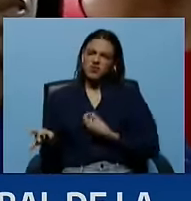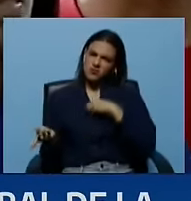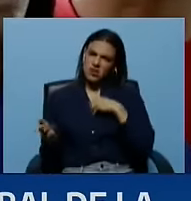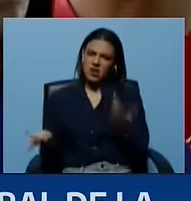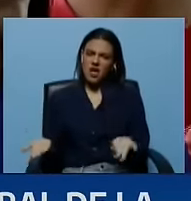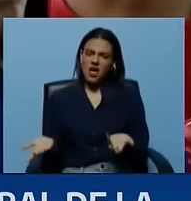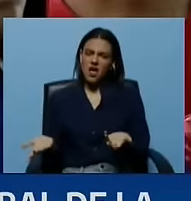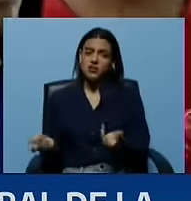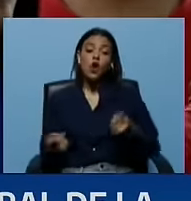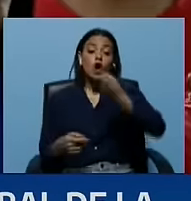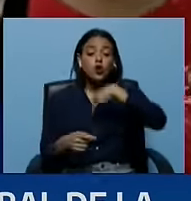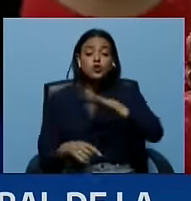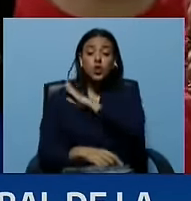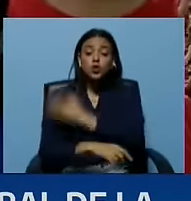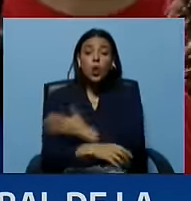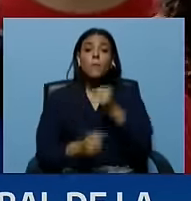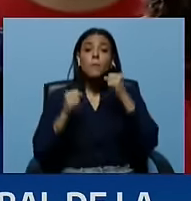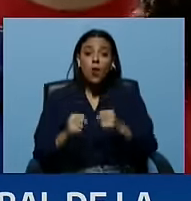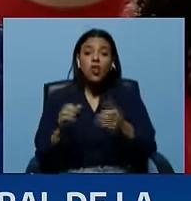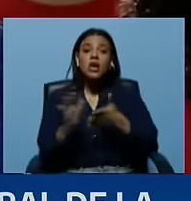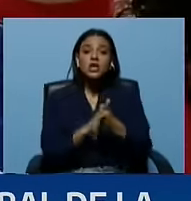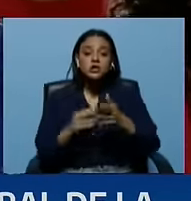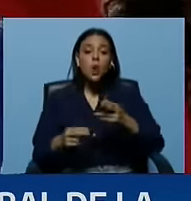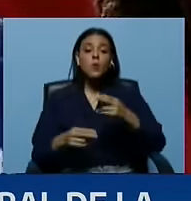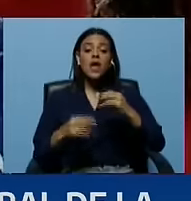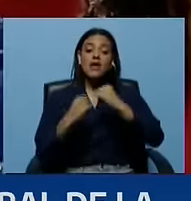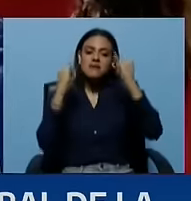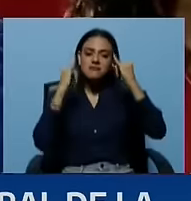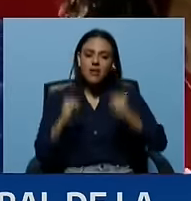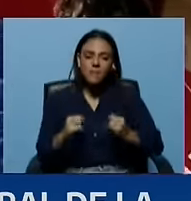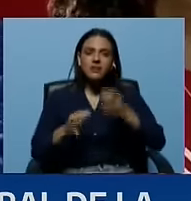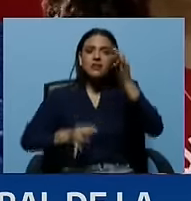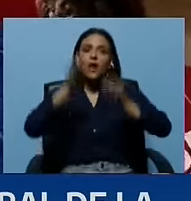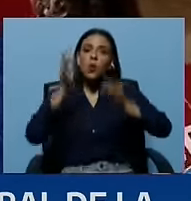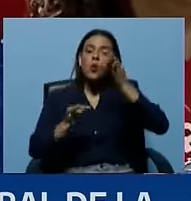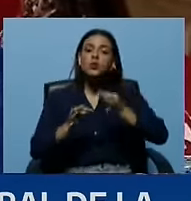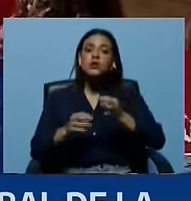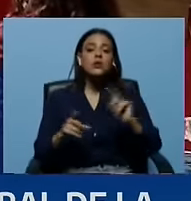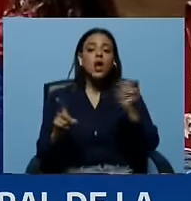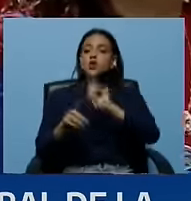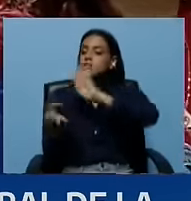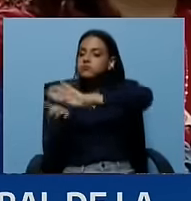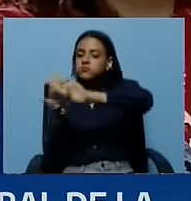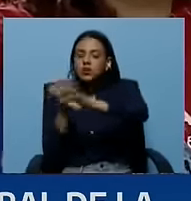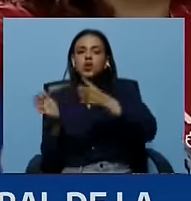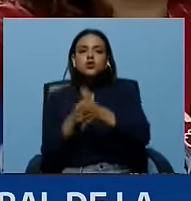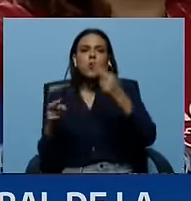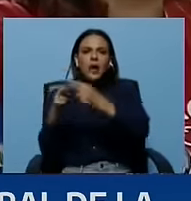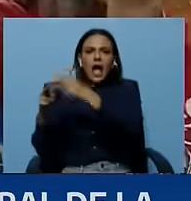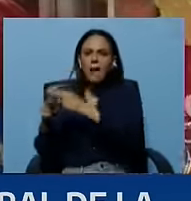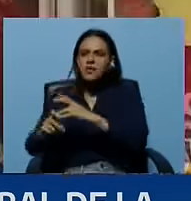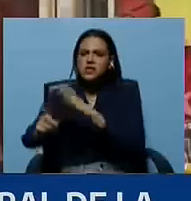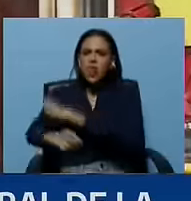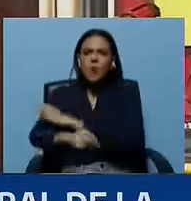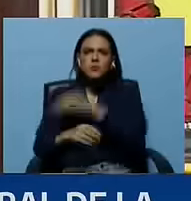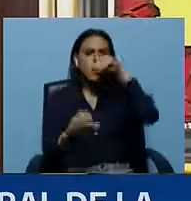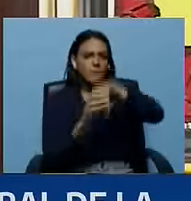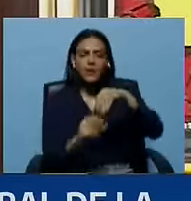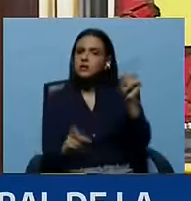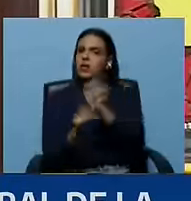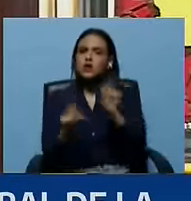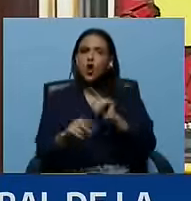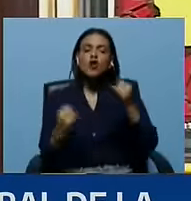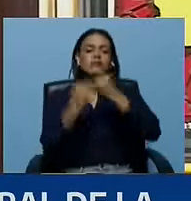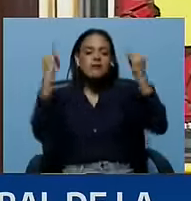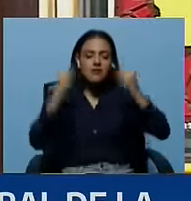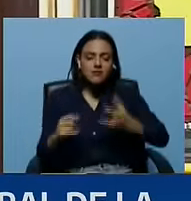Un poder judicial independiente de los apellidos de las oligarquías, en proceso permanente de transformación. Bien interesante lo que hace